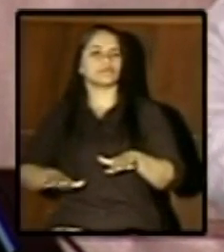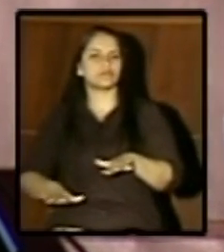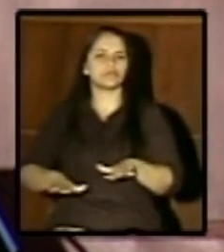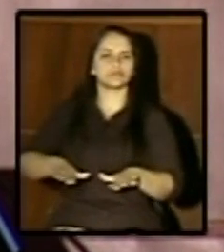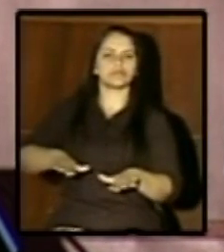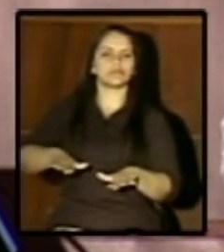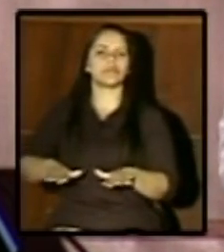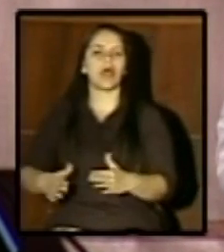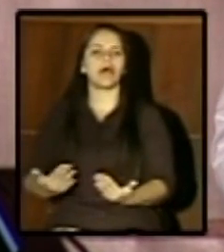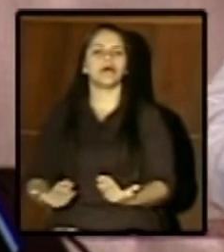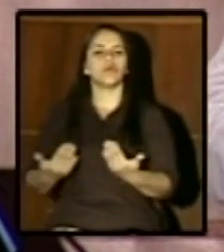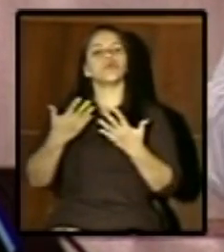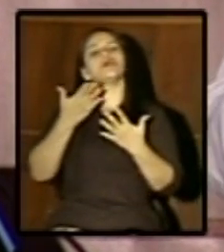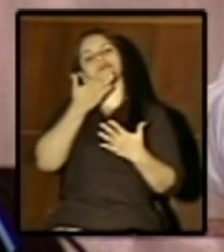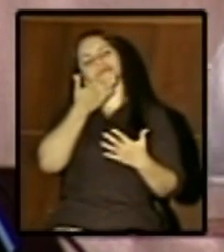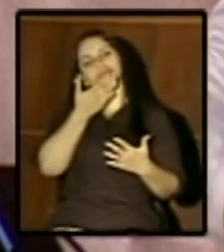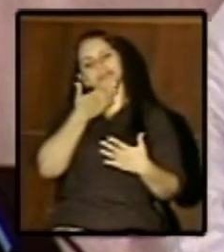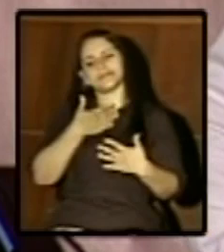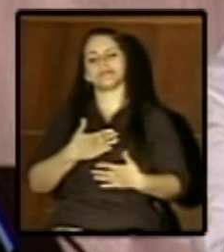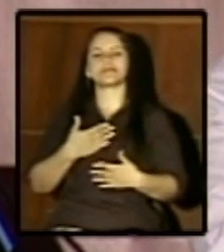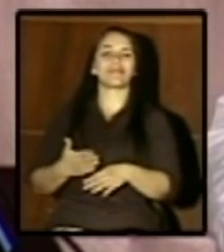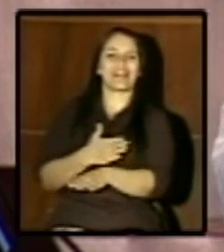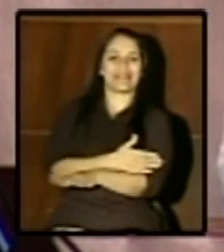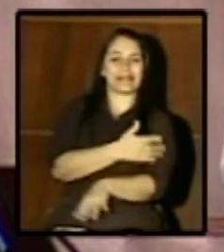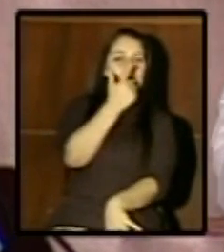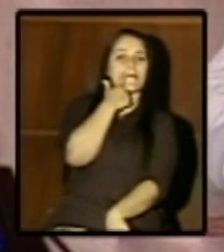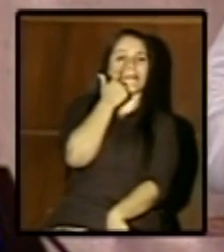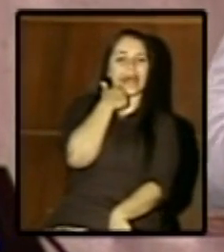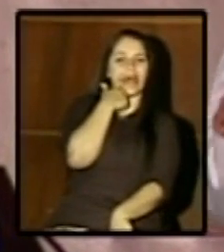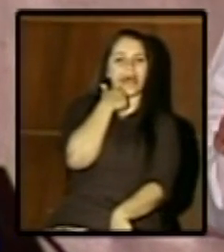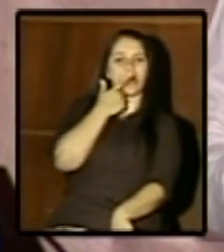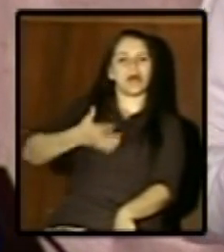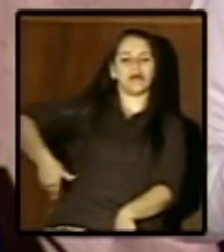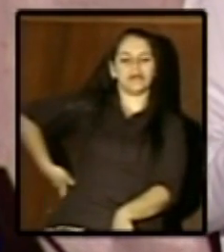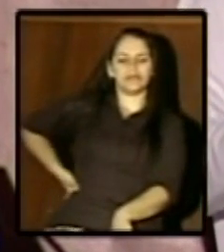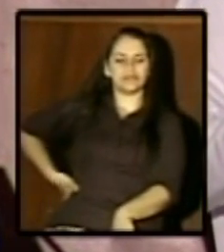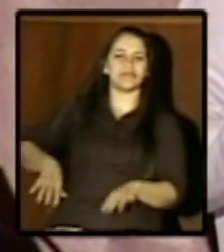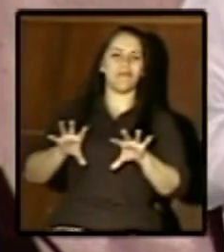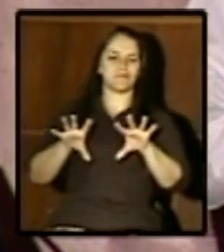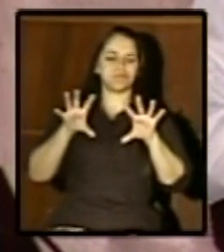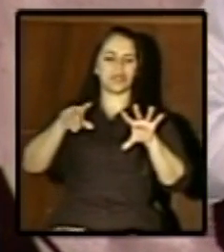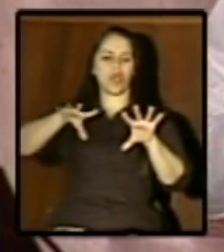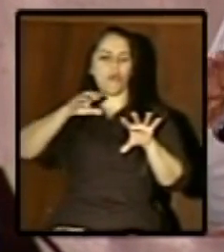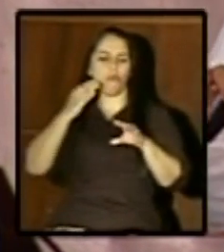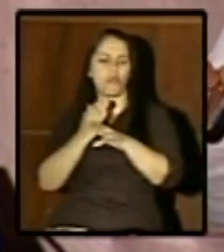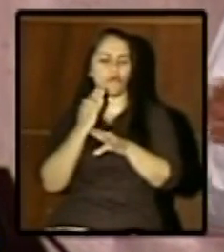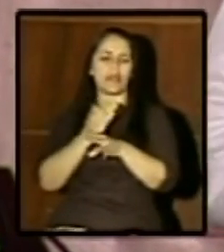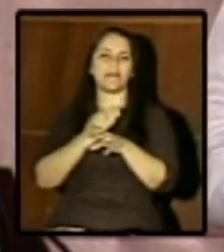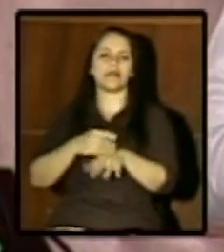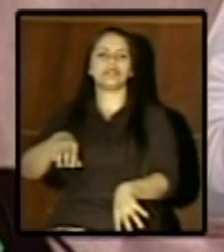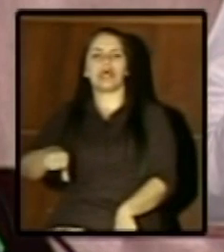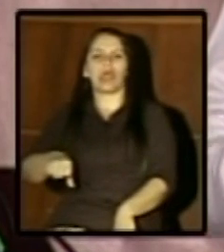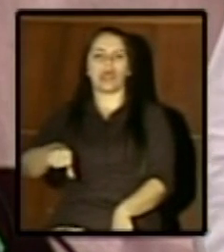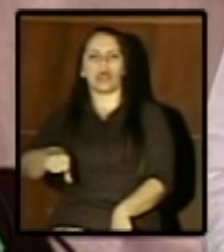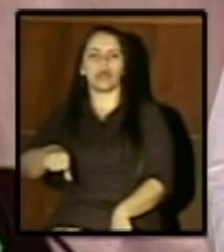paso, el bastón le ayuda a la articulación más comprometida a soportar el peso del cuerpo y a quitar la carga. Yo me acuerdo que mi papá también tenía un problema de cadera